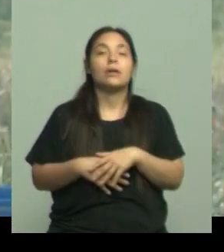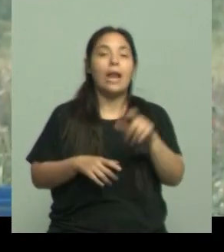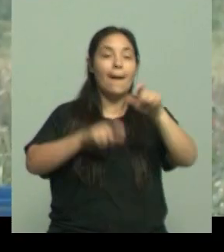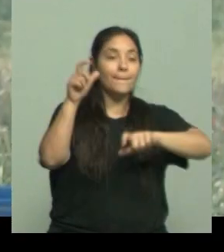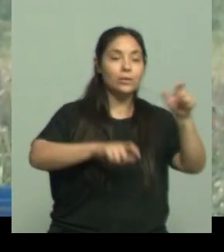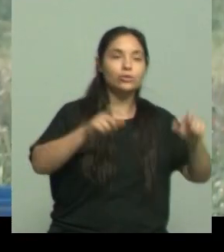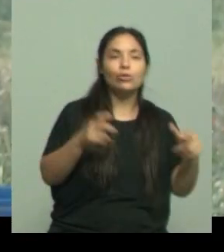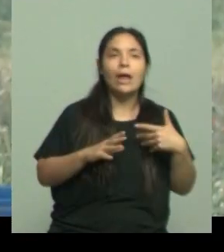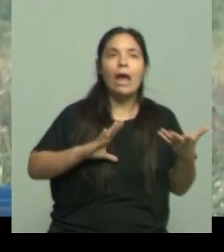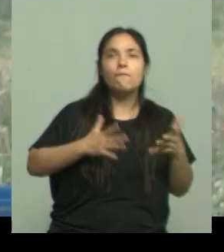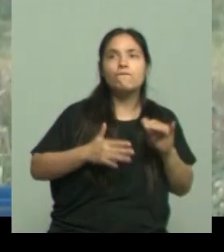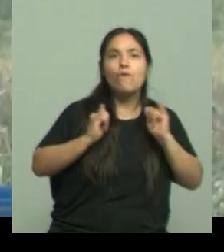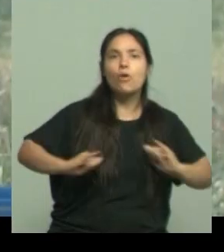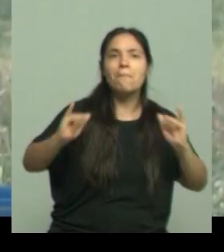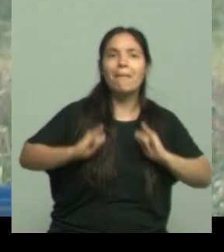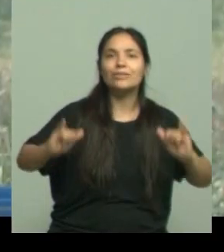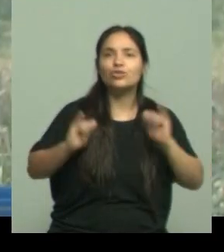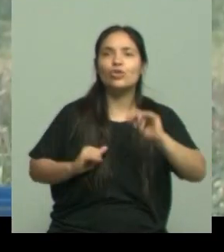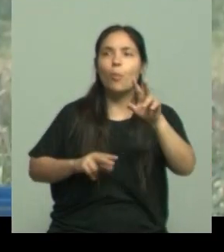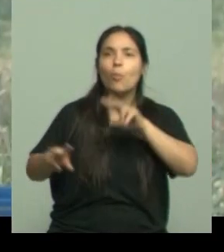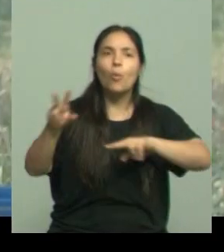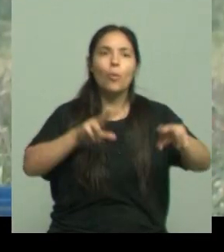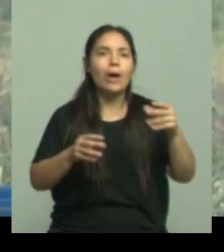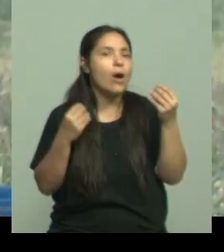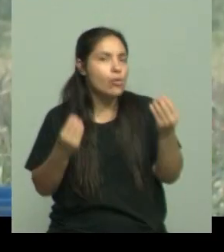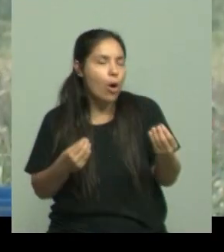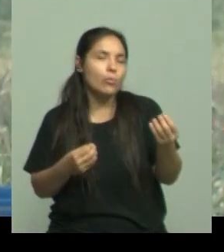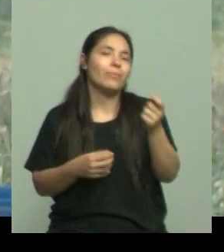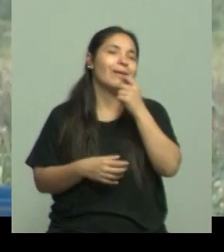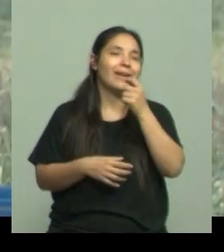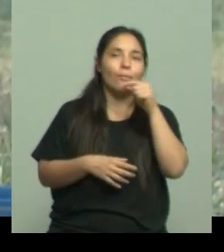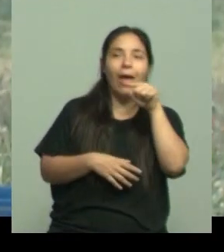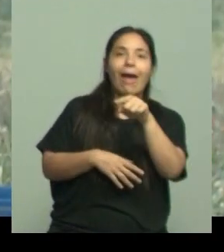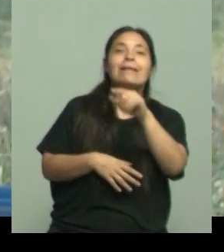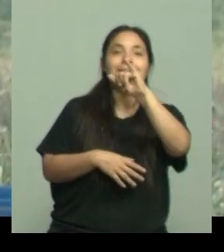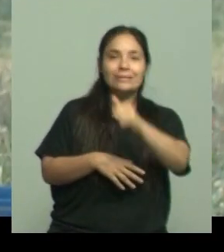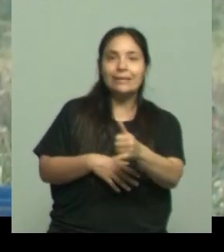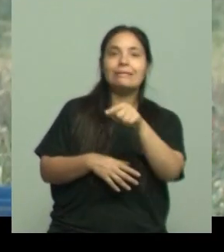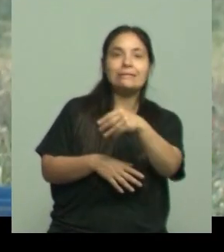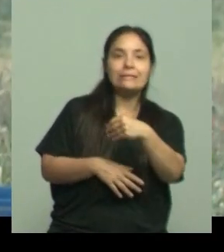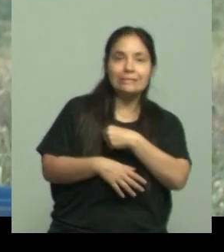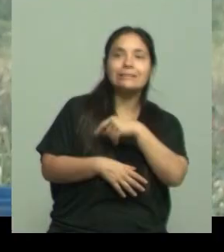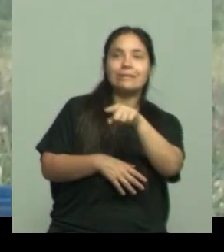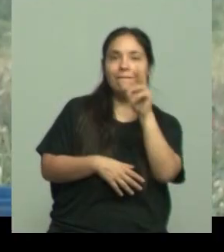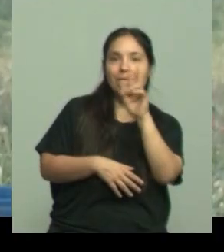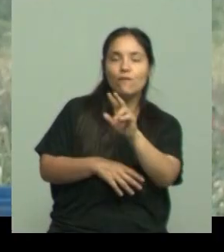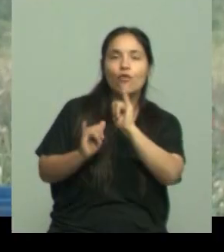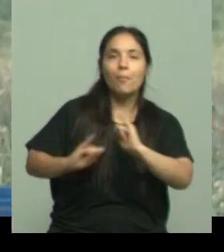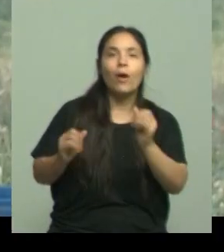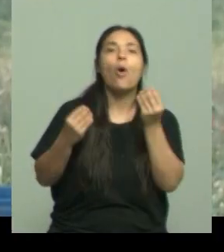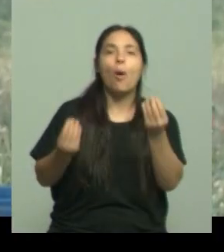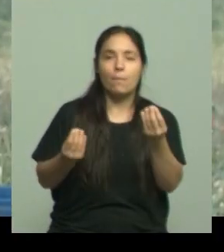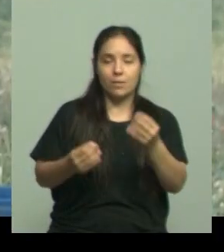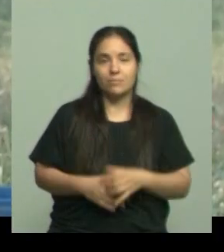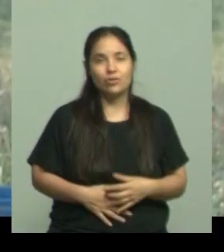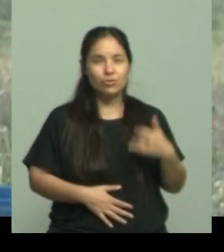la gente para informarse y creer en lo que está viendo? Yo creo que muchas